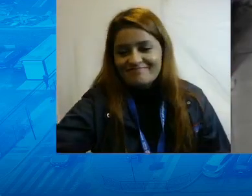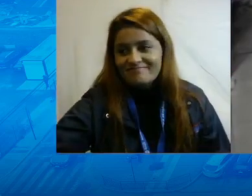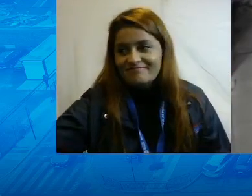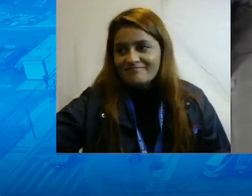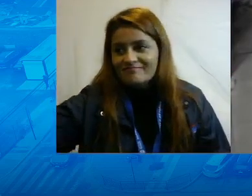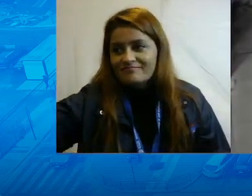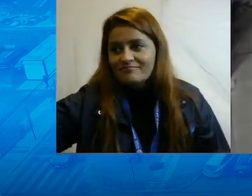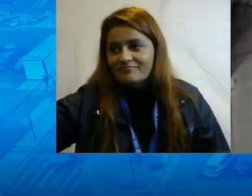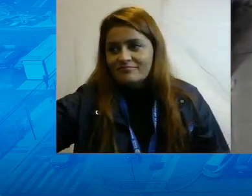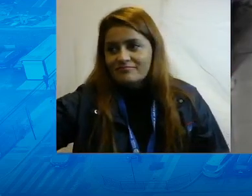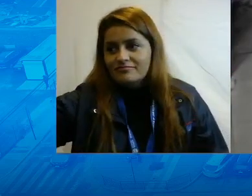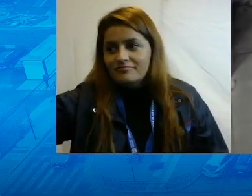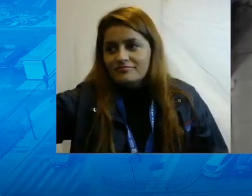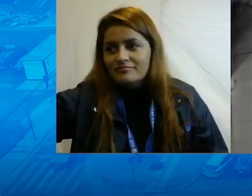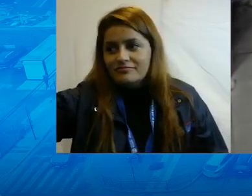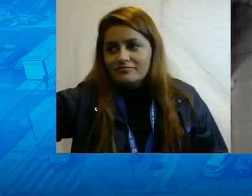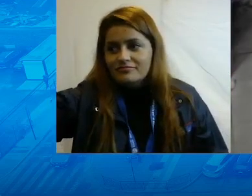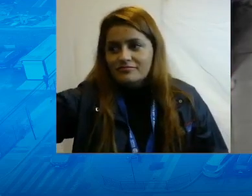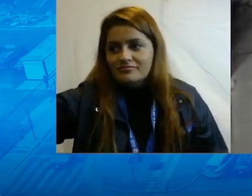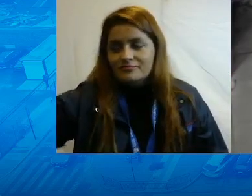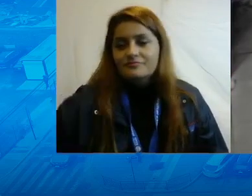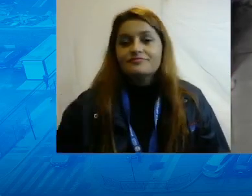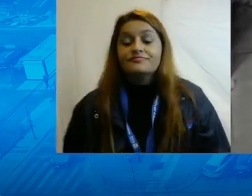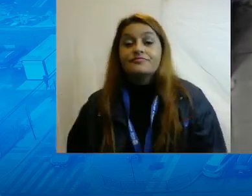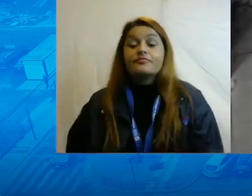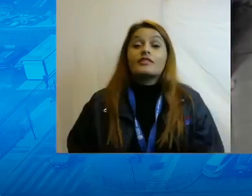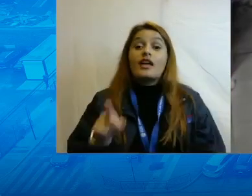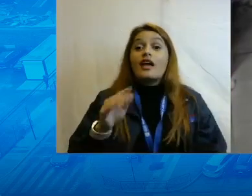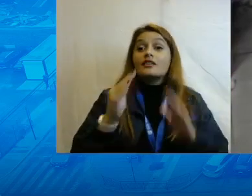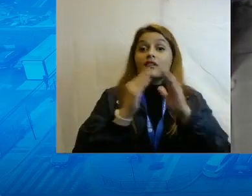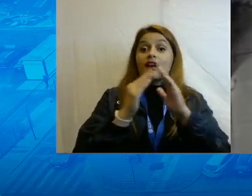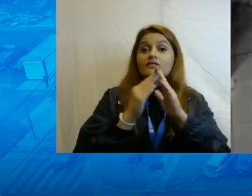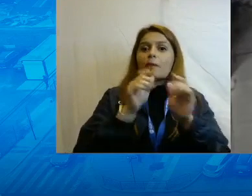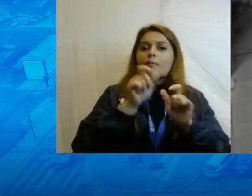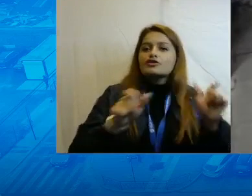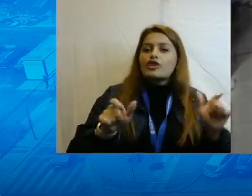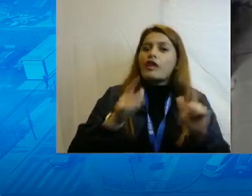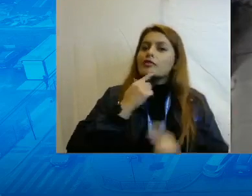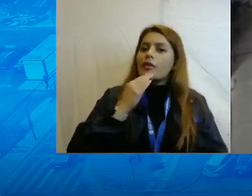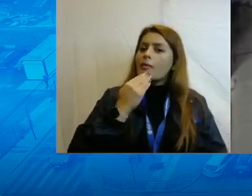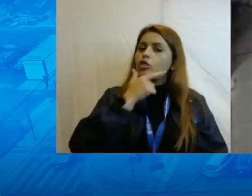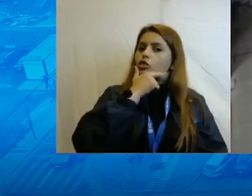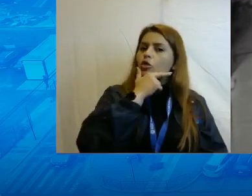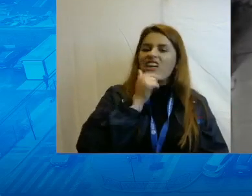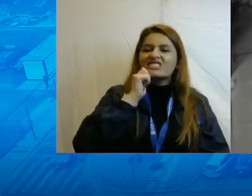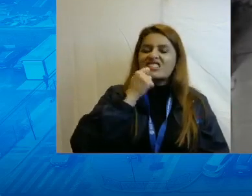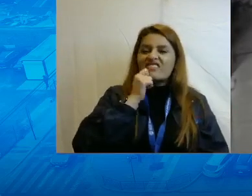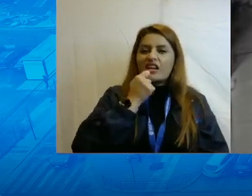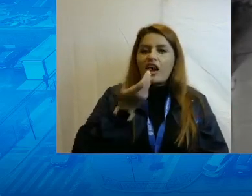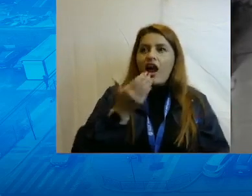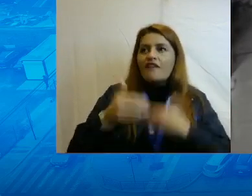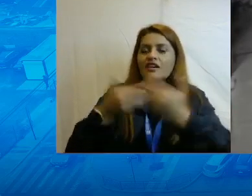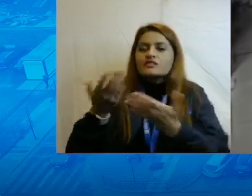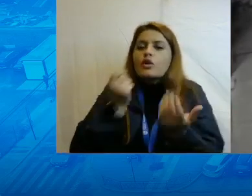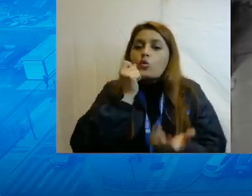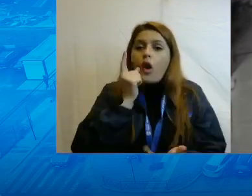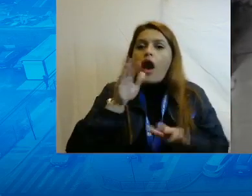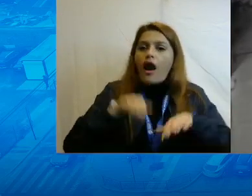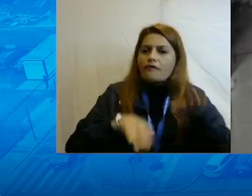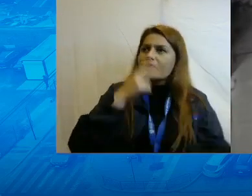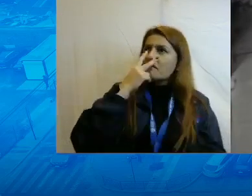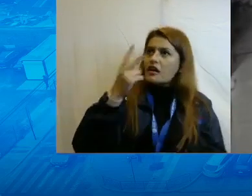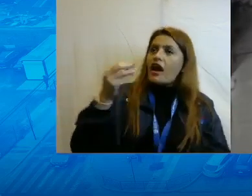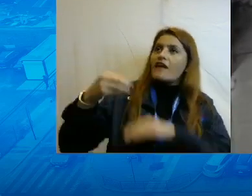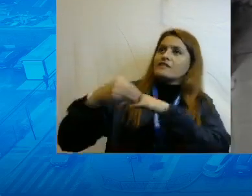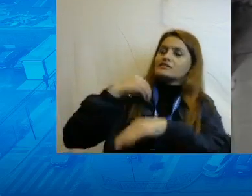realiza el hogar del Padre Demetrio. Entonces, por lo mismo, de poder ver en qué realmente va a ser concreto, porque de repente vemos muchos anuncios